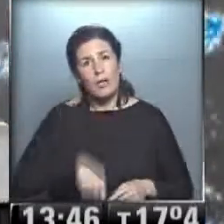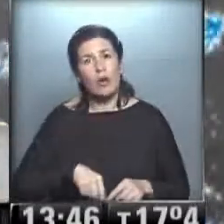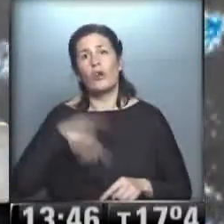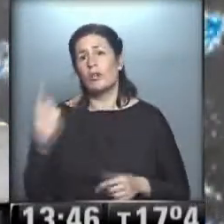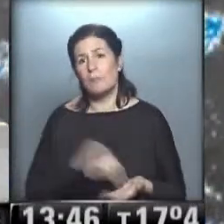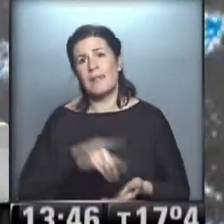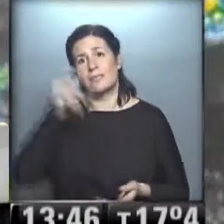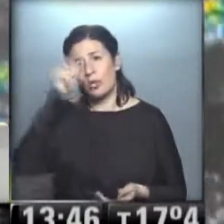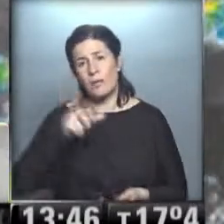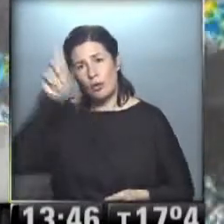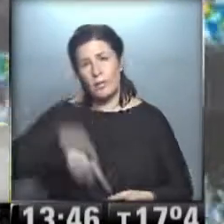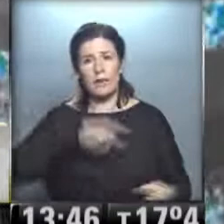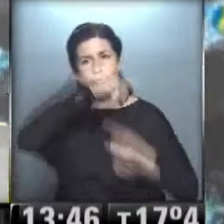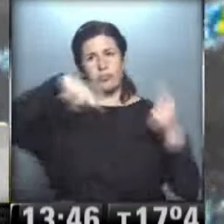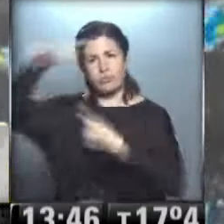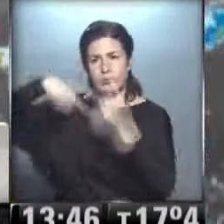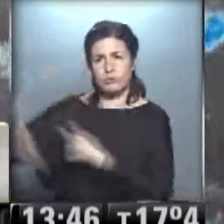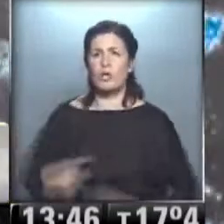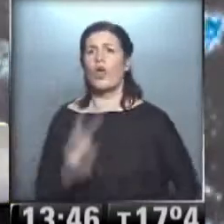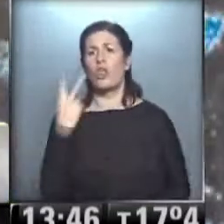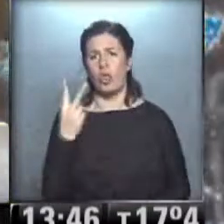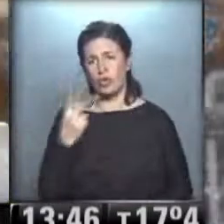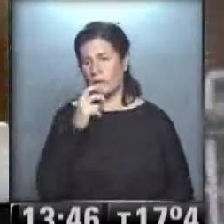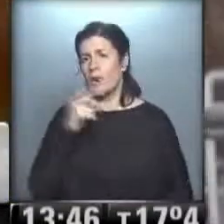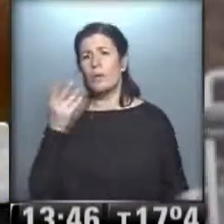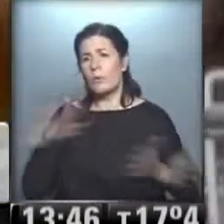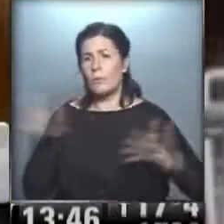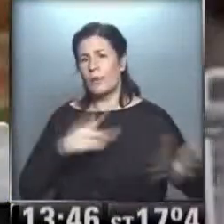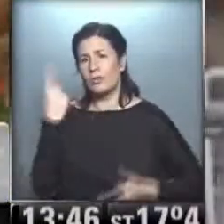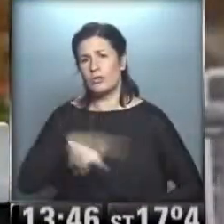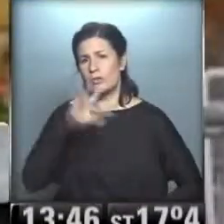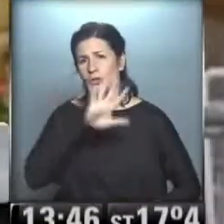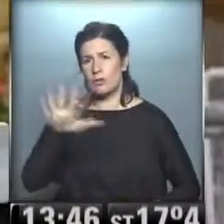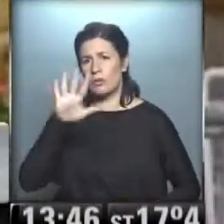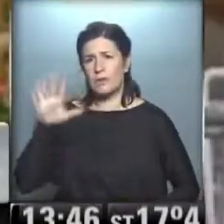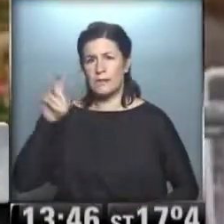de los huracanes Isel y Julio, con vientos que superan los 155 kilómetros por